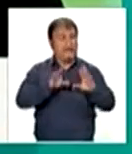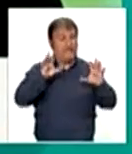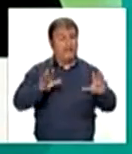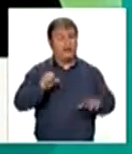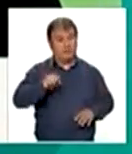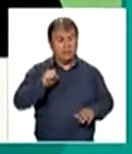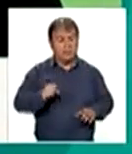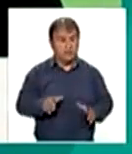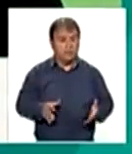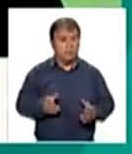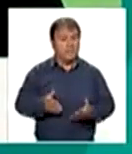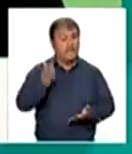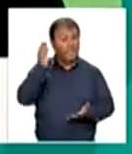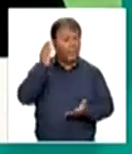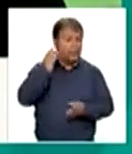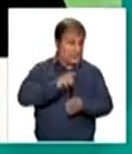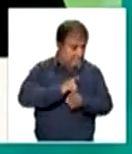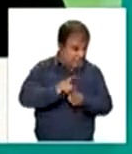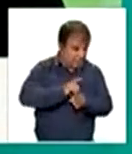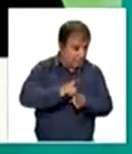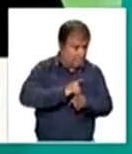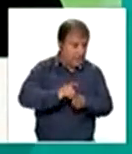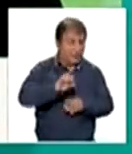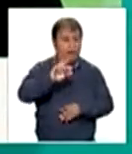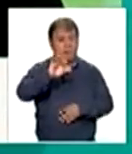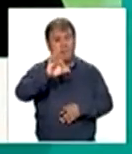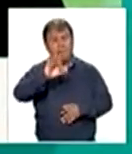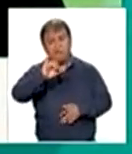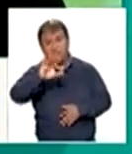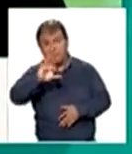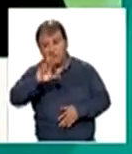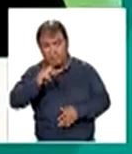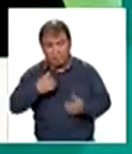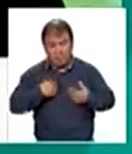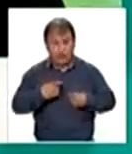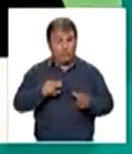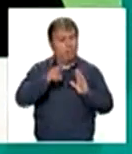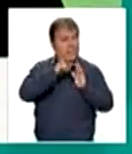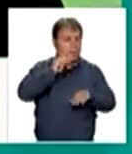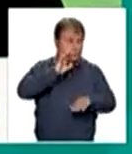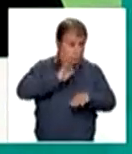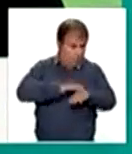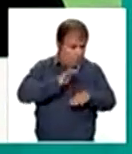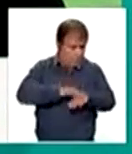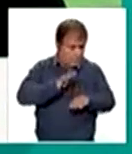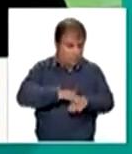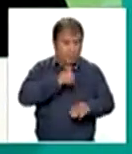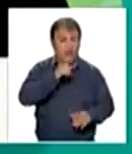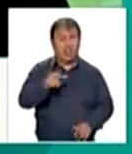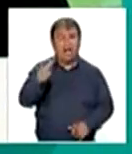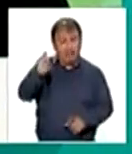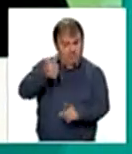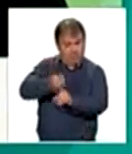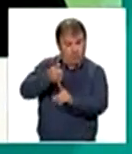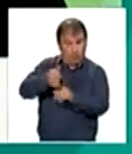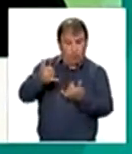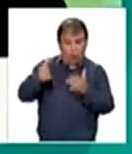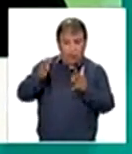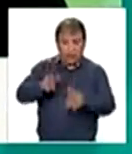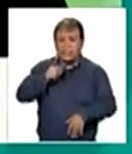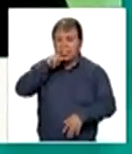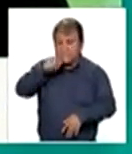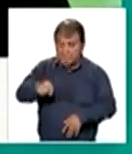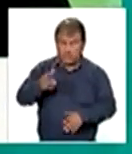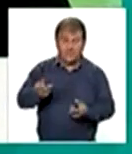que el panel disciplinario de la Federación de FIFA tiene que emitir una notificación al deportista indicándole que